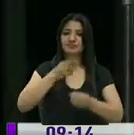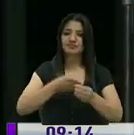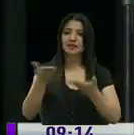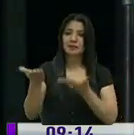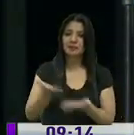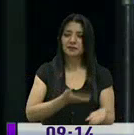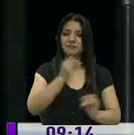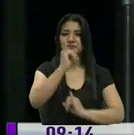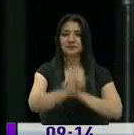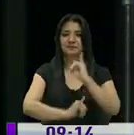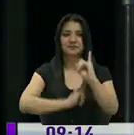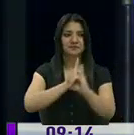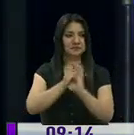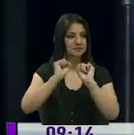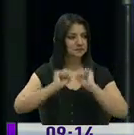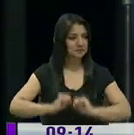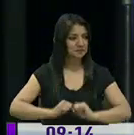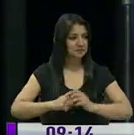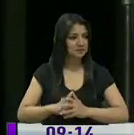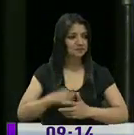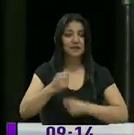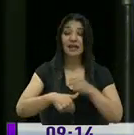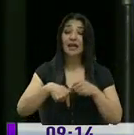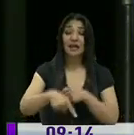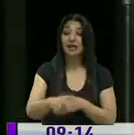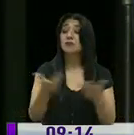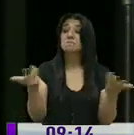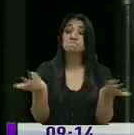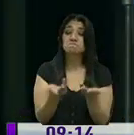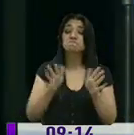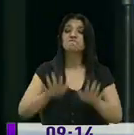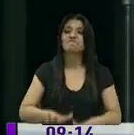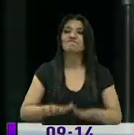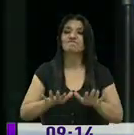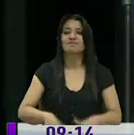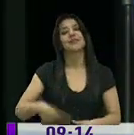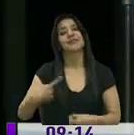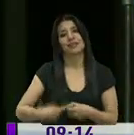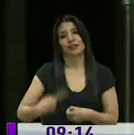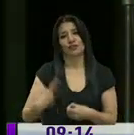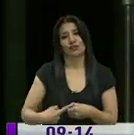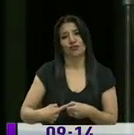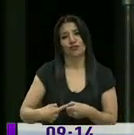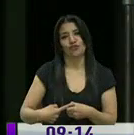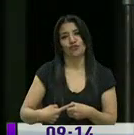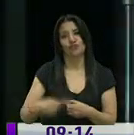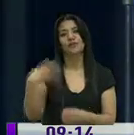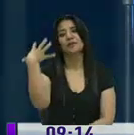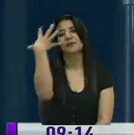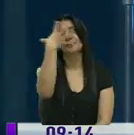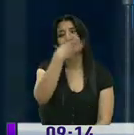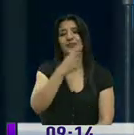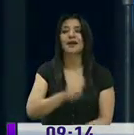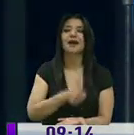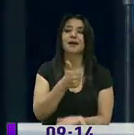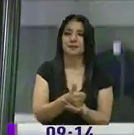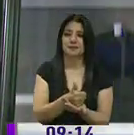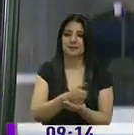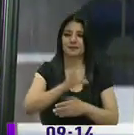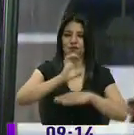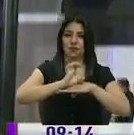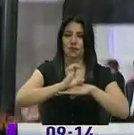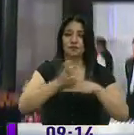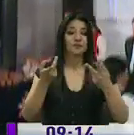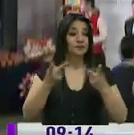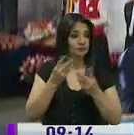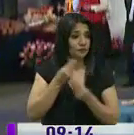internacional que este año se presenta aquí en quito la hermosa capital del ecuador además se